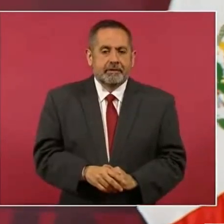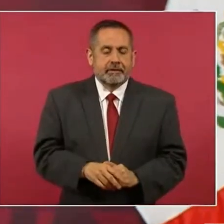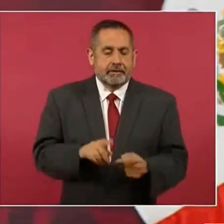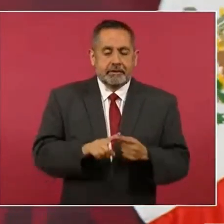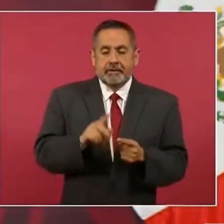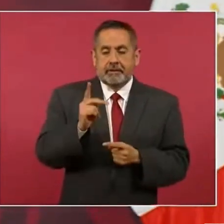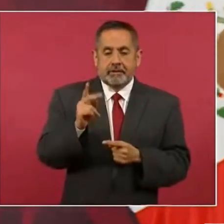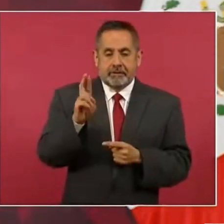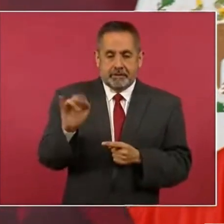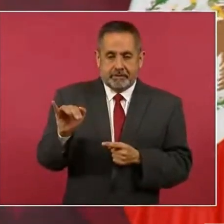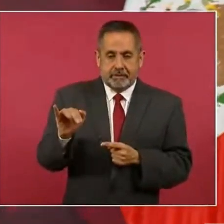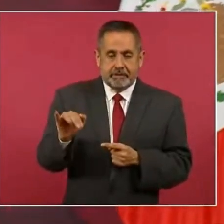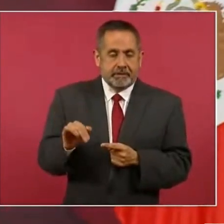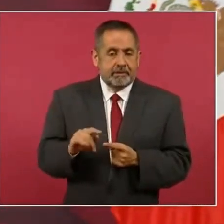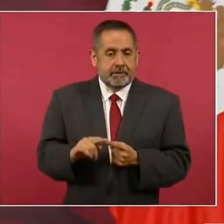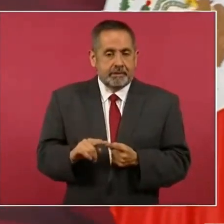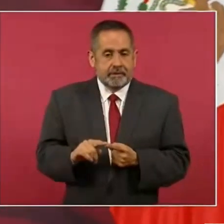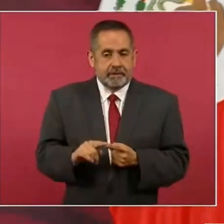PRI.